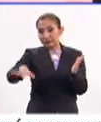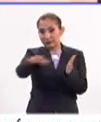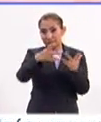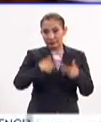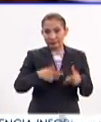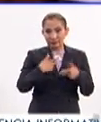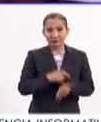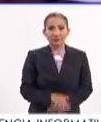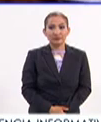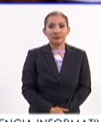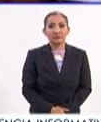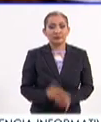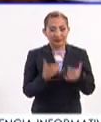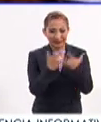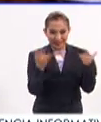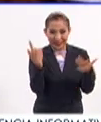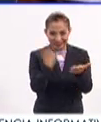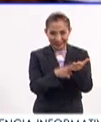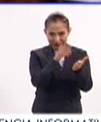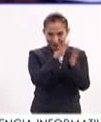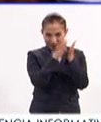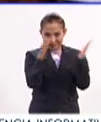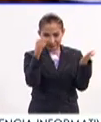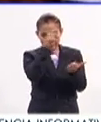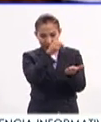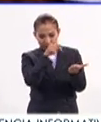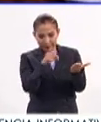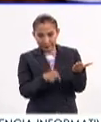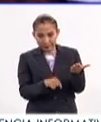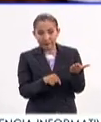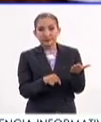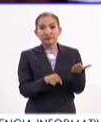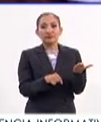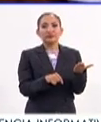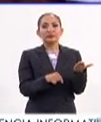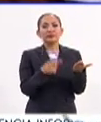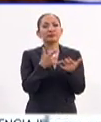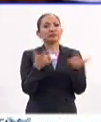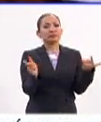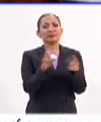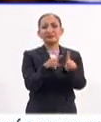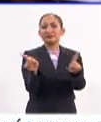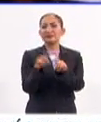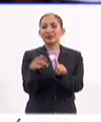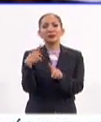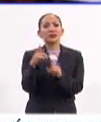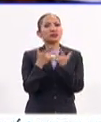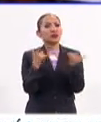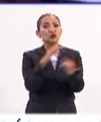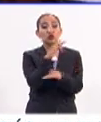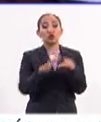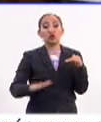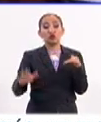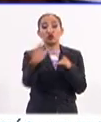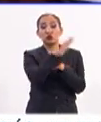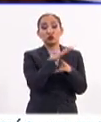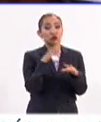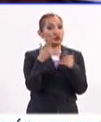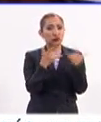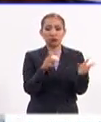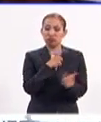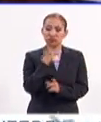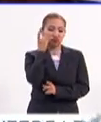la sociedad. Las historias que aquí se cuentan son historias diversas, pero son historias de todos. La historia es de